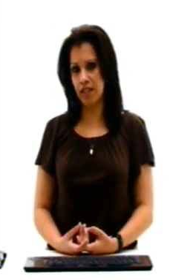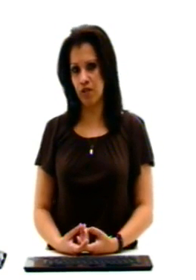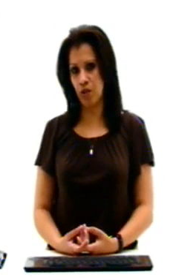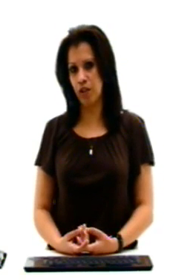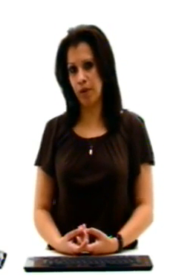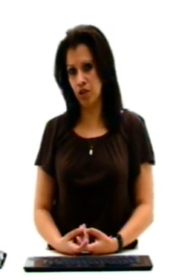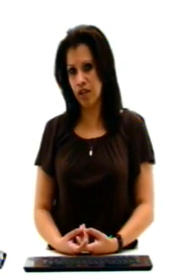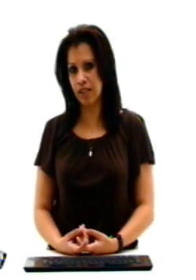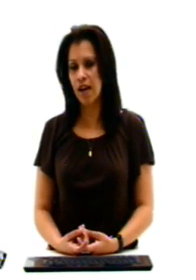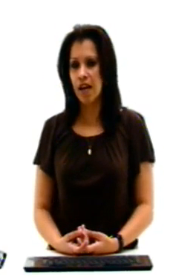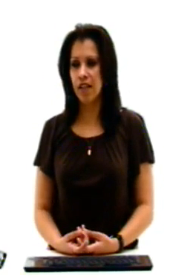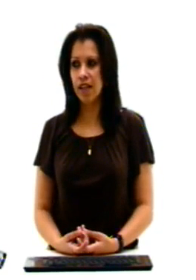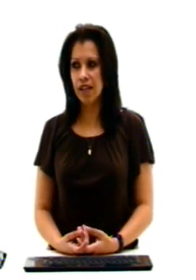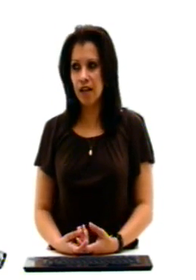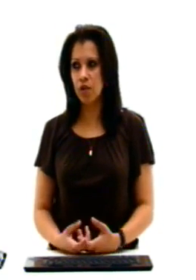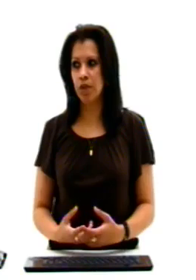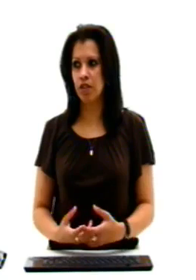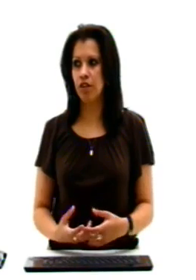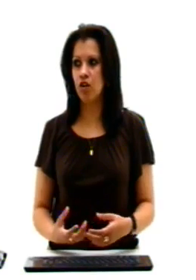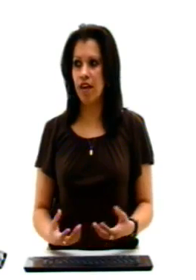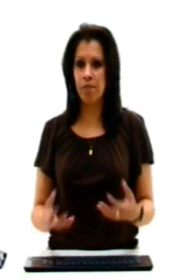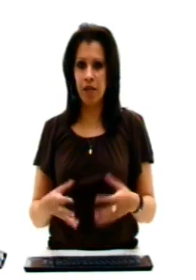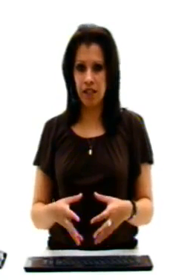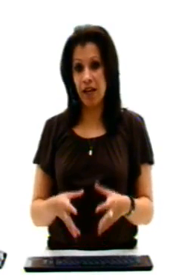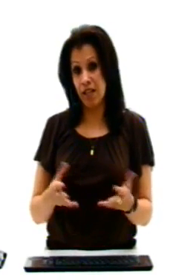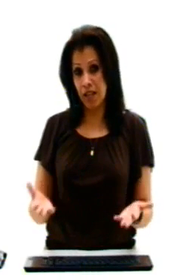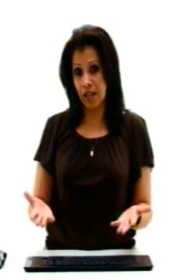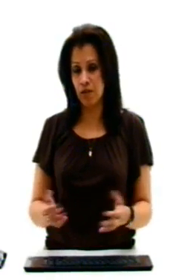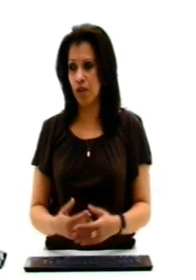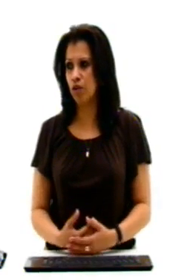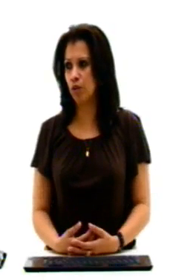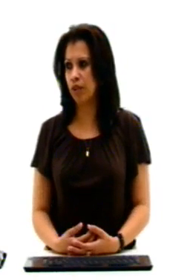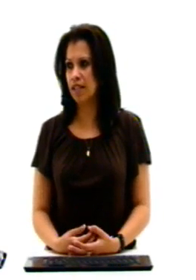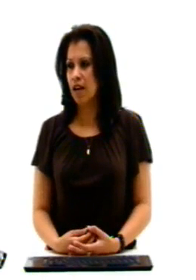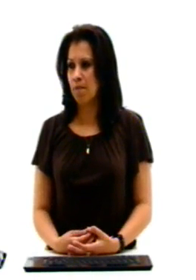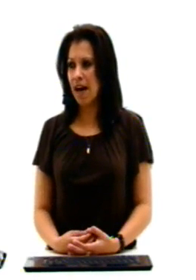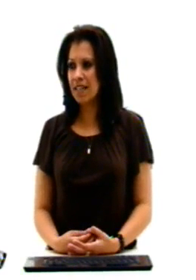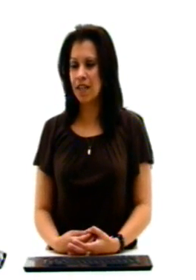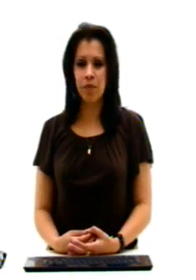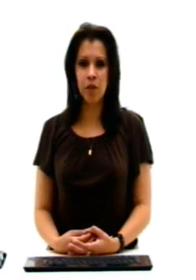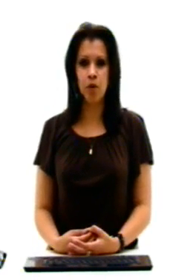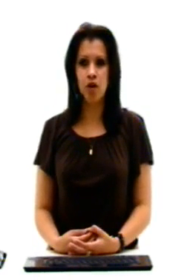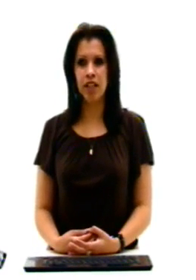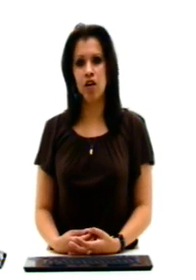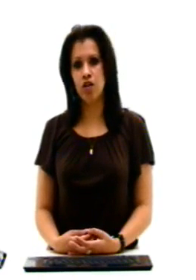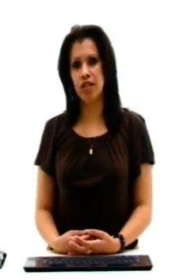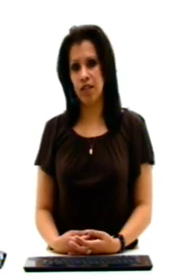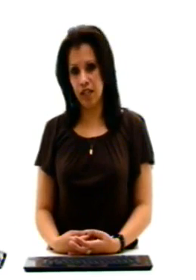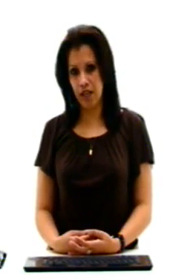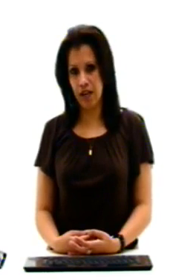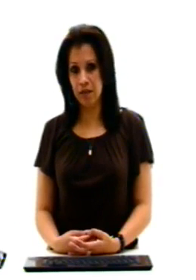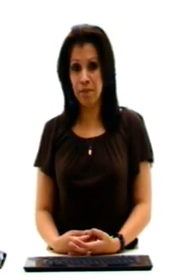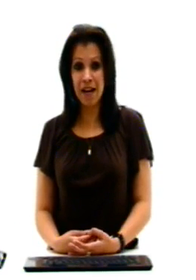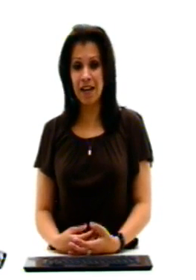comercialización de personas y en el caso específico de América y en el caso de Honduras va a servir porque los